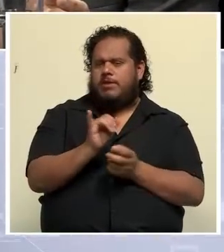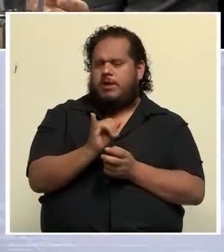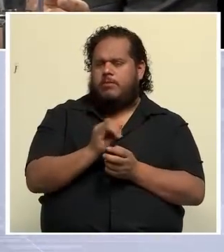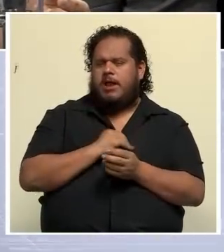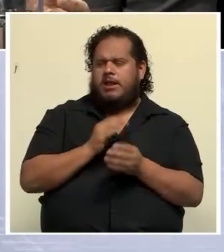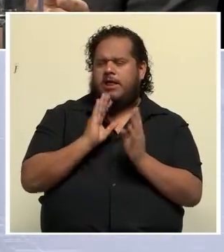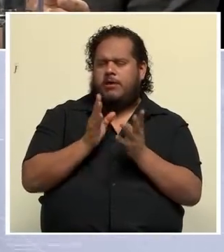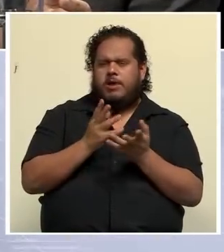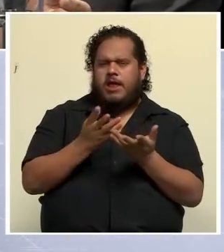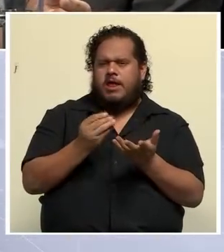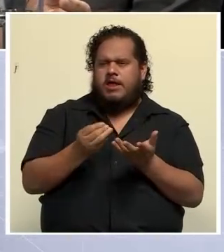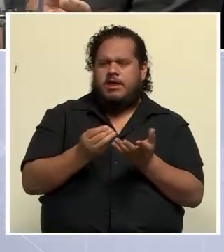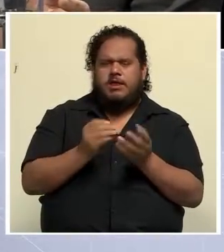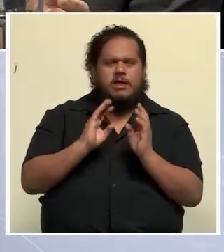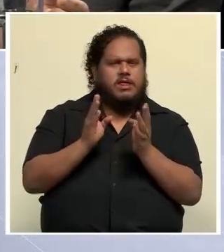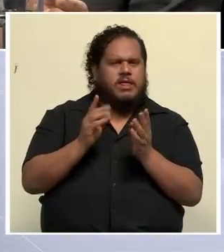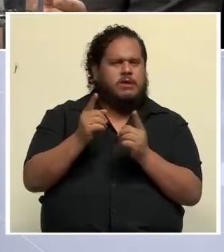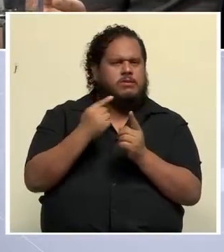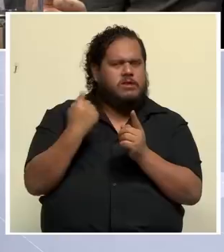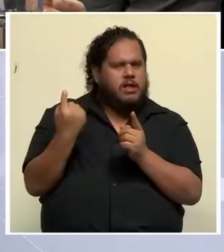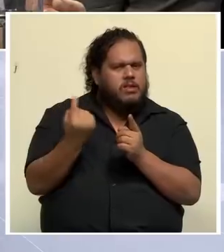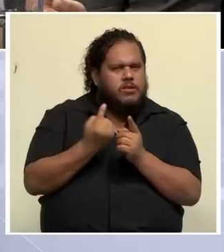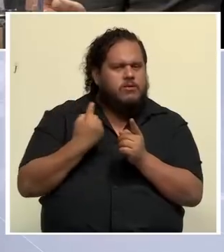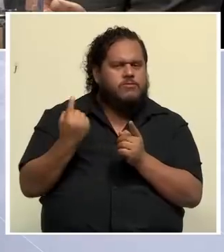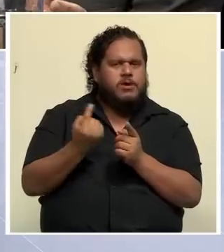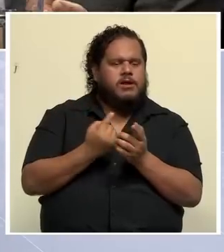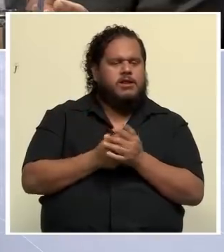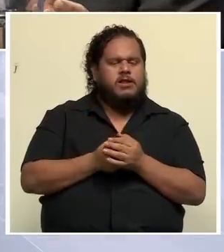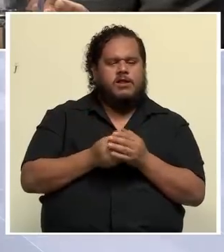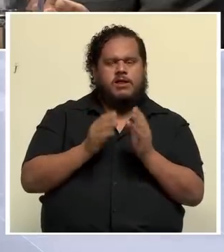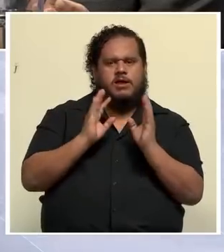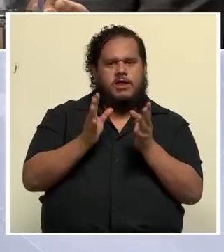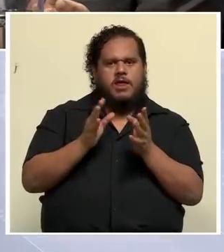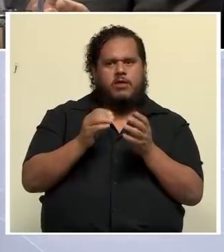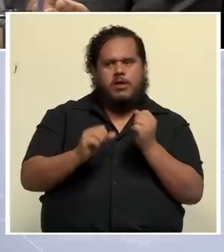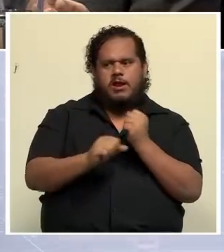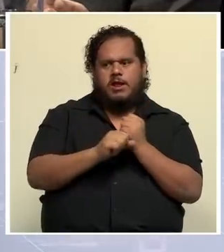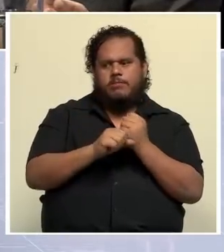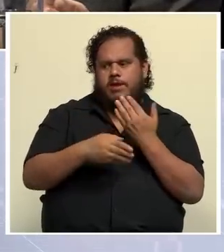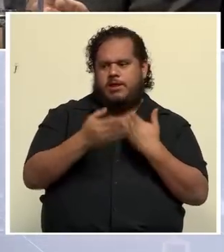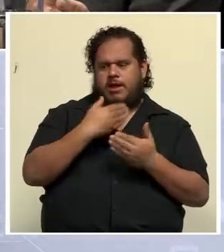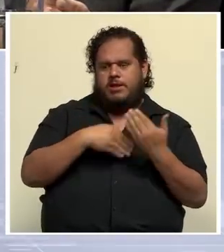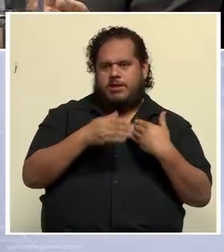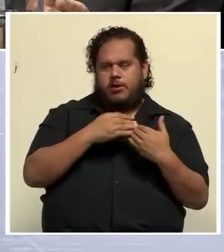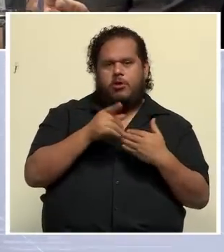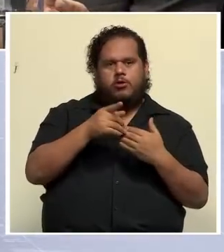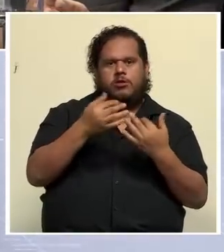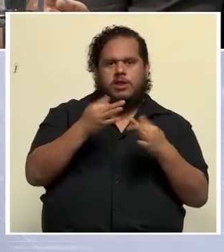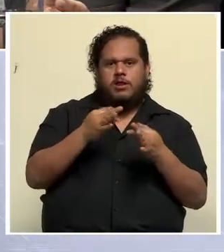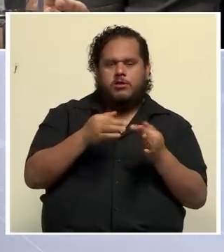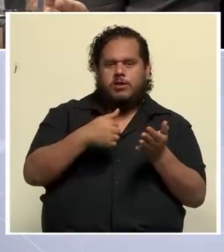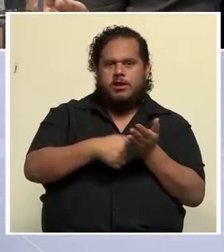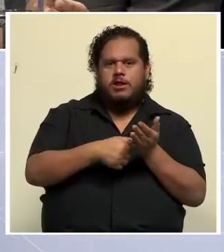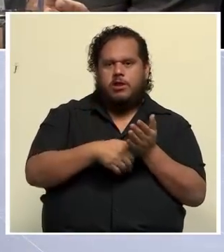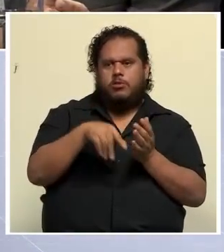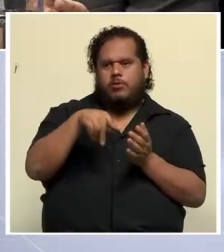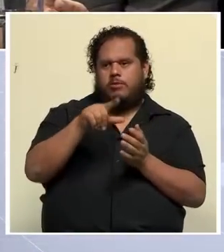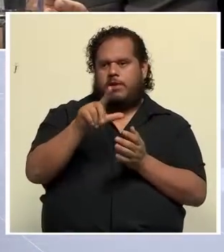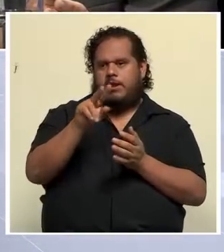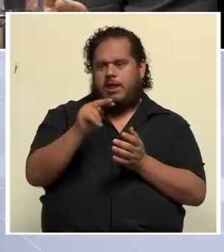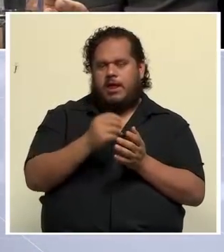quedan ahí y quedaron dando vueltas y han quedado en la campaña anterior que usted intentó ser el candidato por el Partido